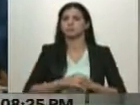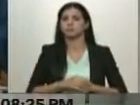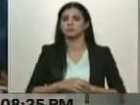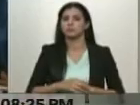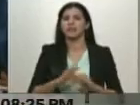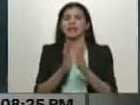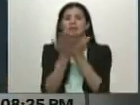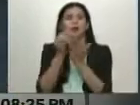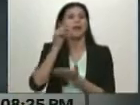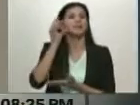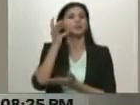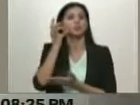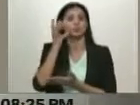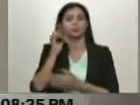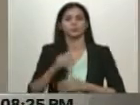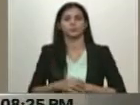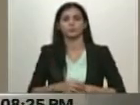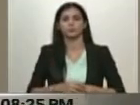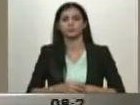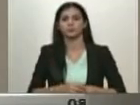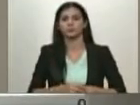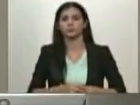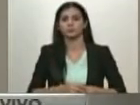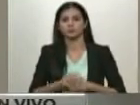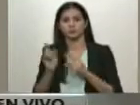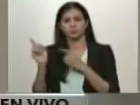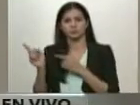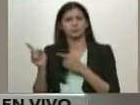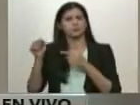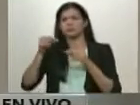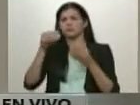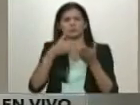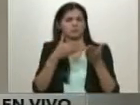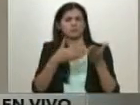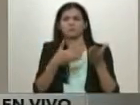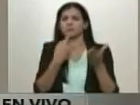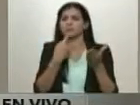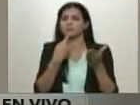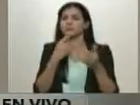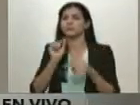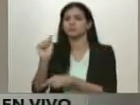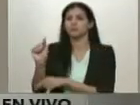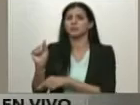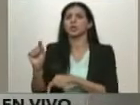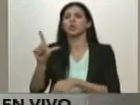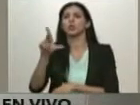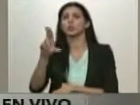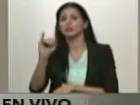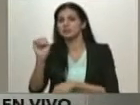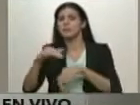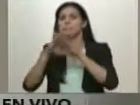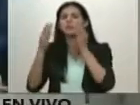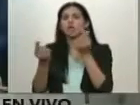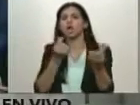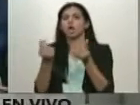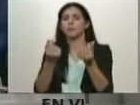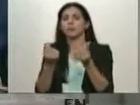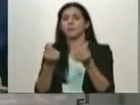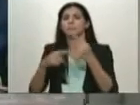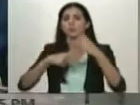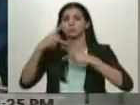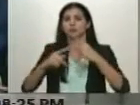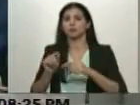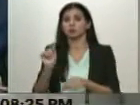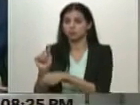azul. Aquí están los elementos, compañeros. Luis Salas, vicepresidente de Economía, ministro de Economía Productiva,